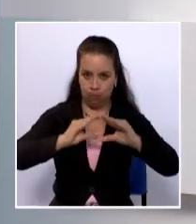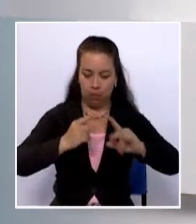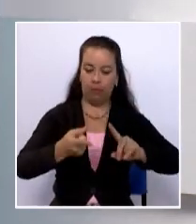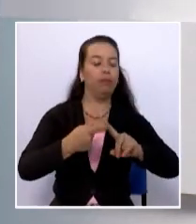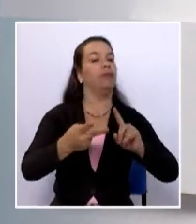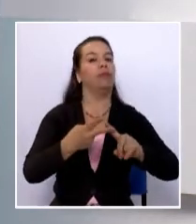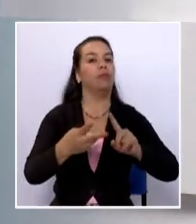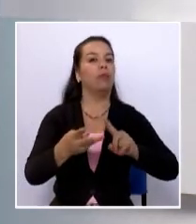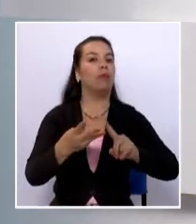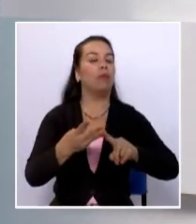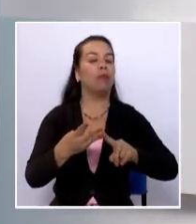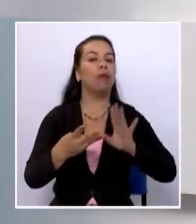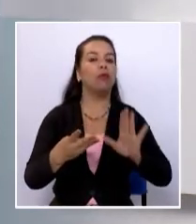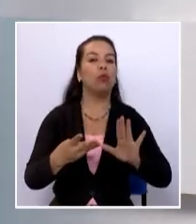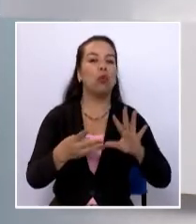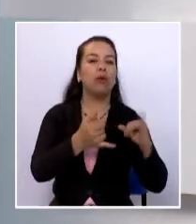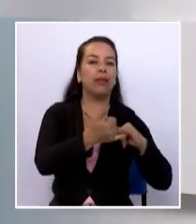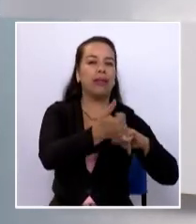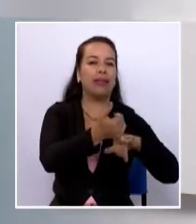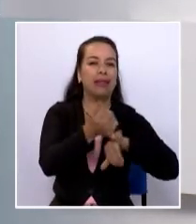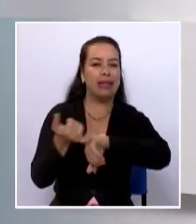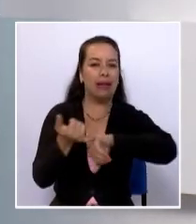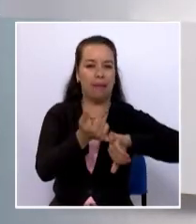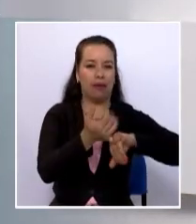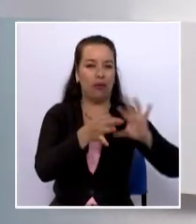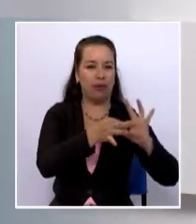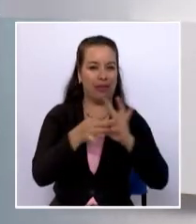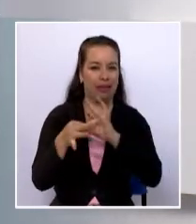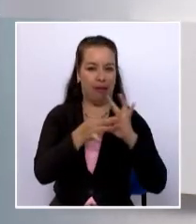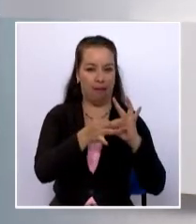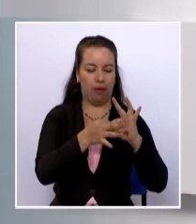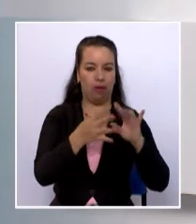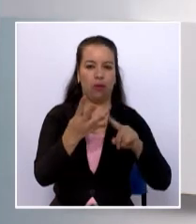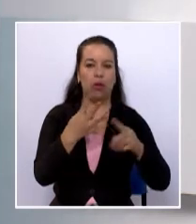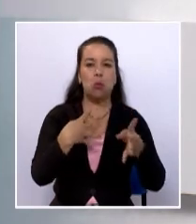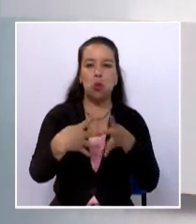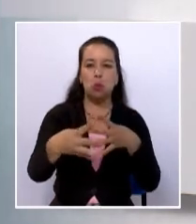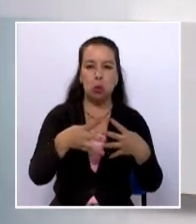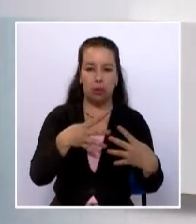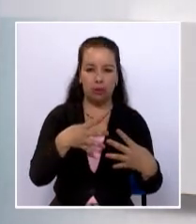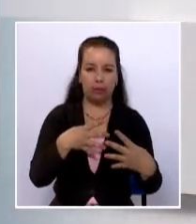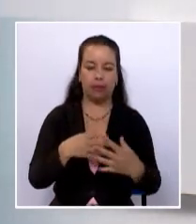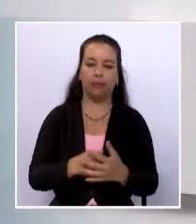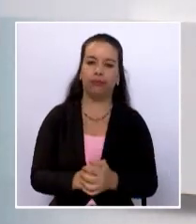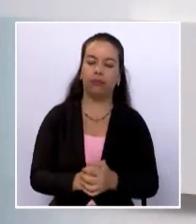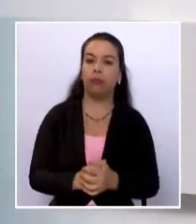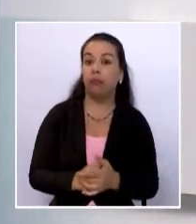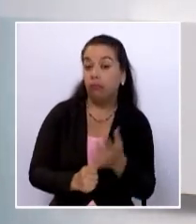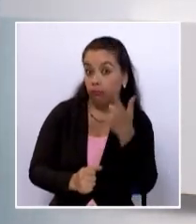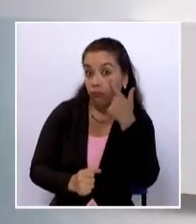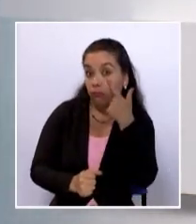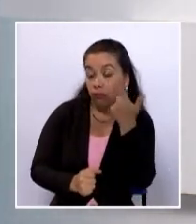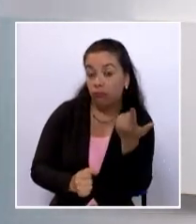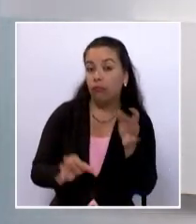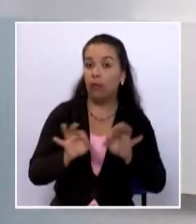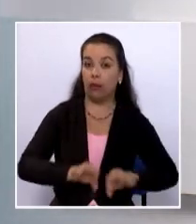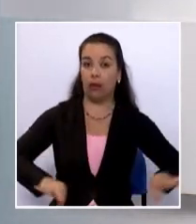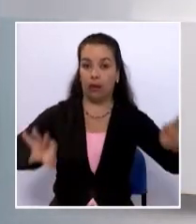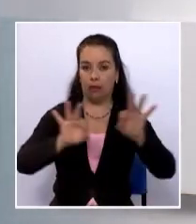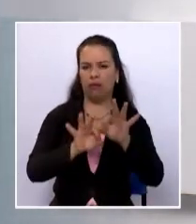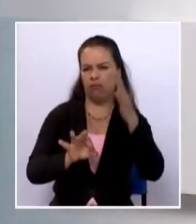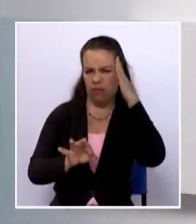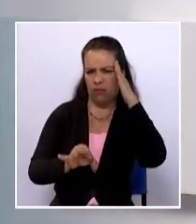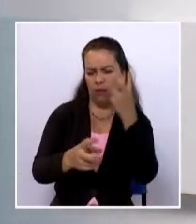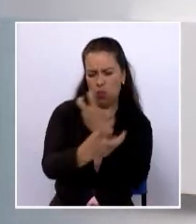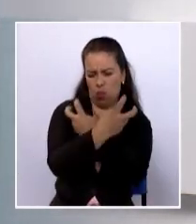tenemos los ligamentos y los tendones es importante saber que el hueso como todo lo